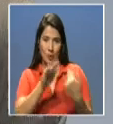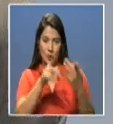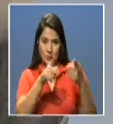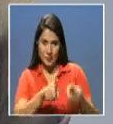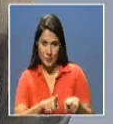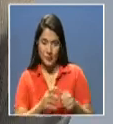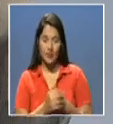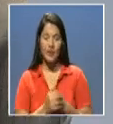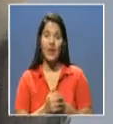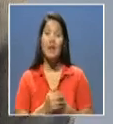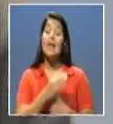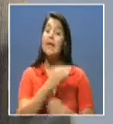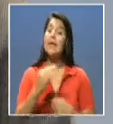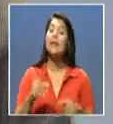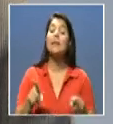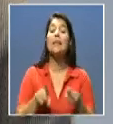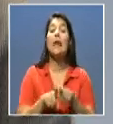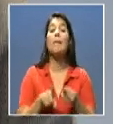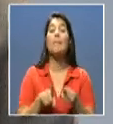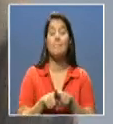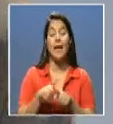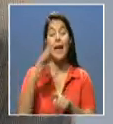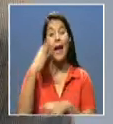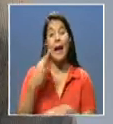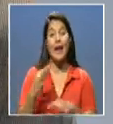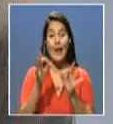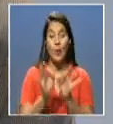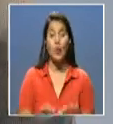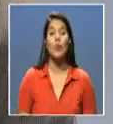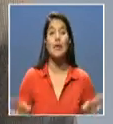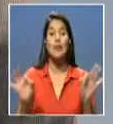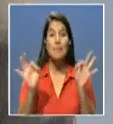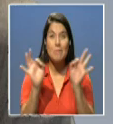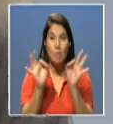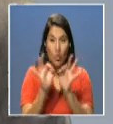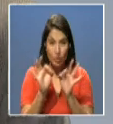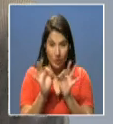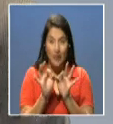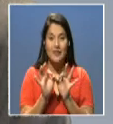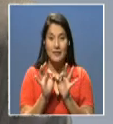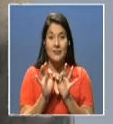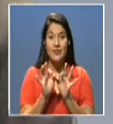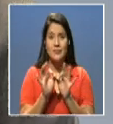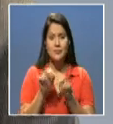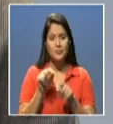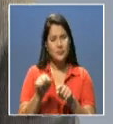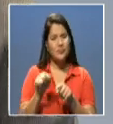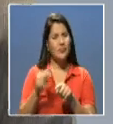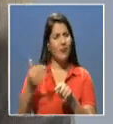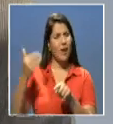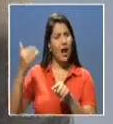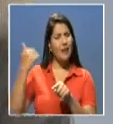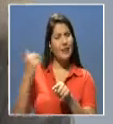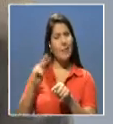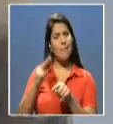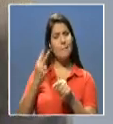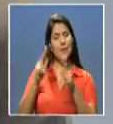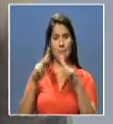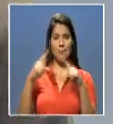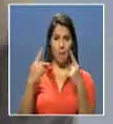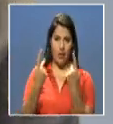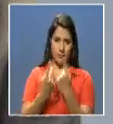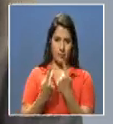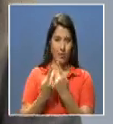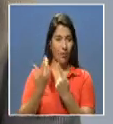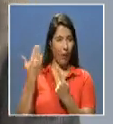Y por otro lado hay que destacar, esto es parte del coletazo de la época del bipartidismo. Claro que es un escándalo